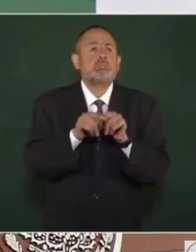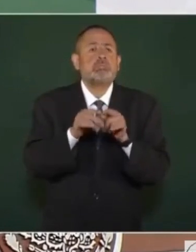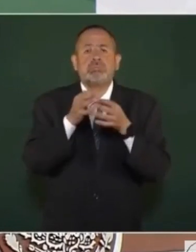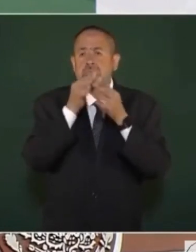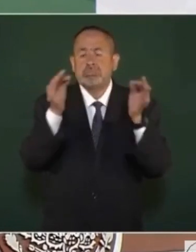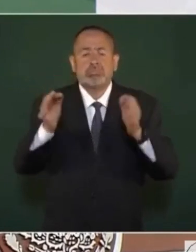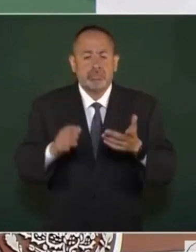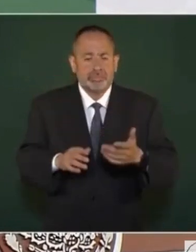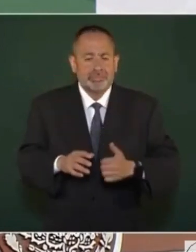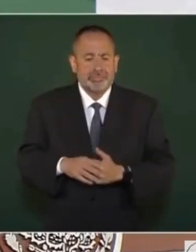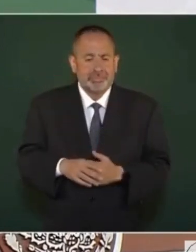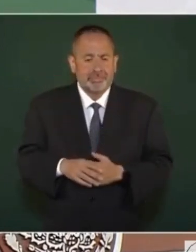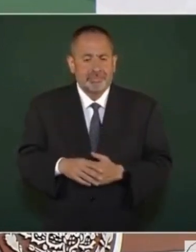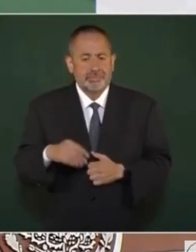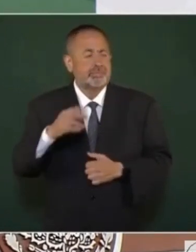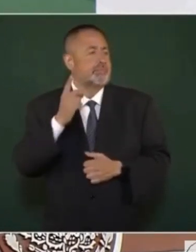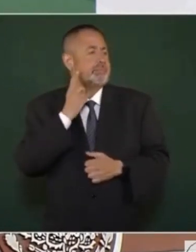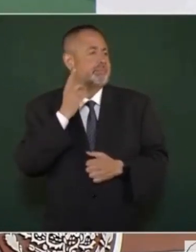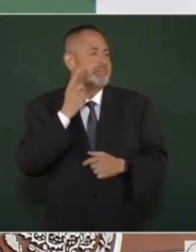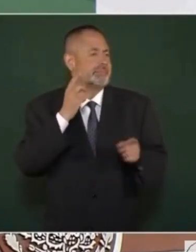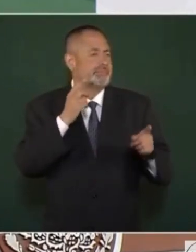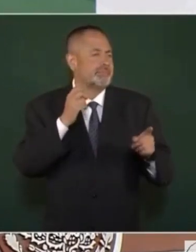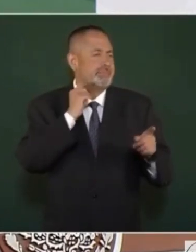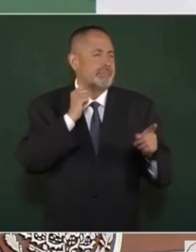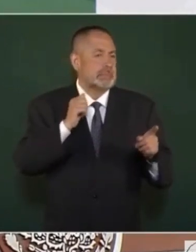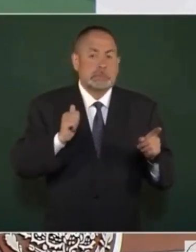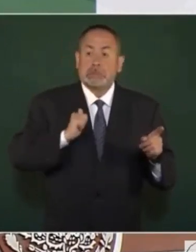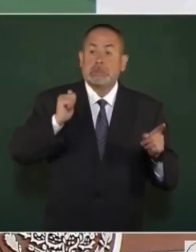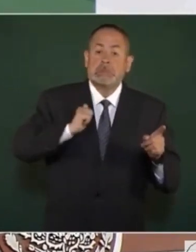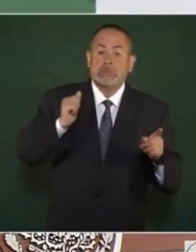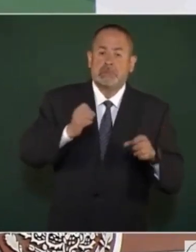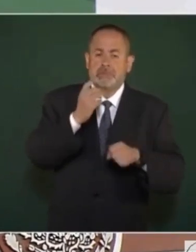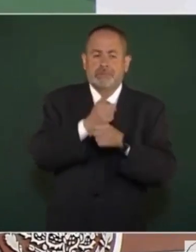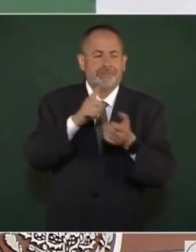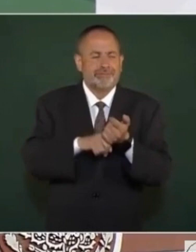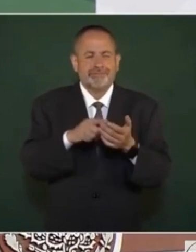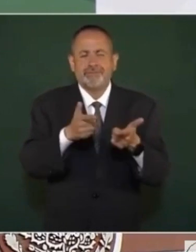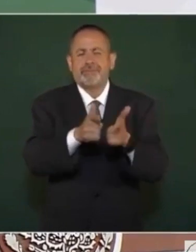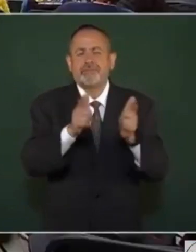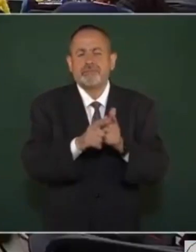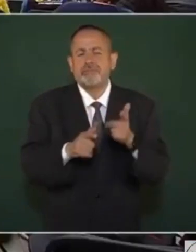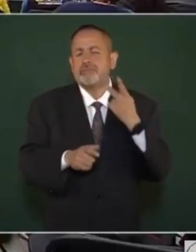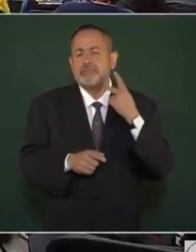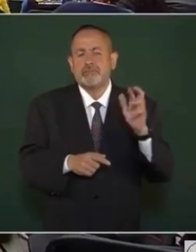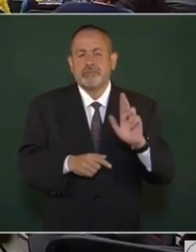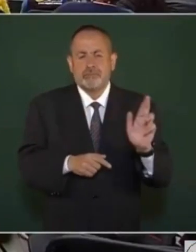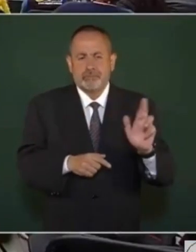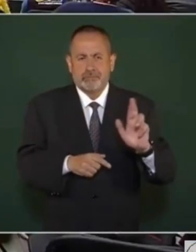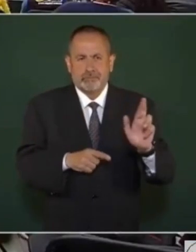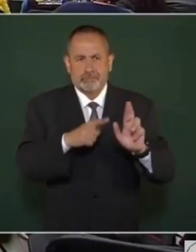de los legisladores oportunistas del Partido Republicano,